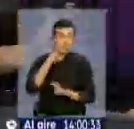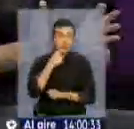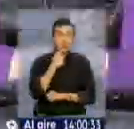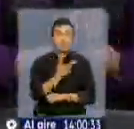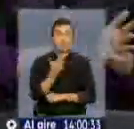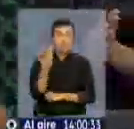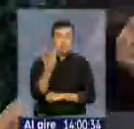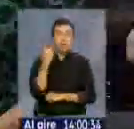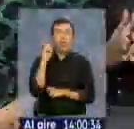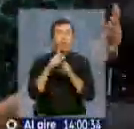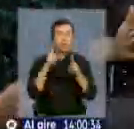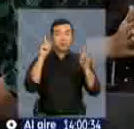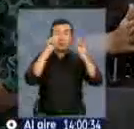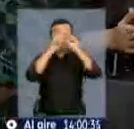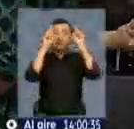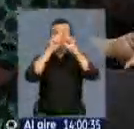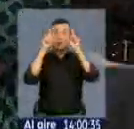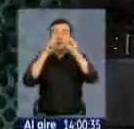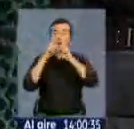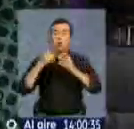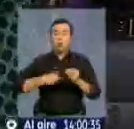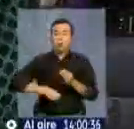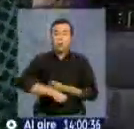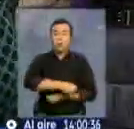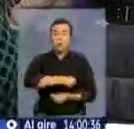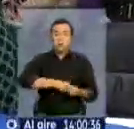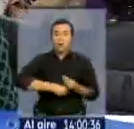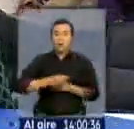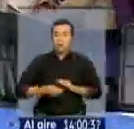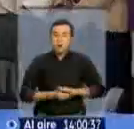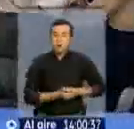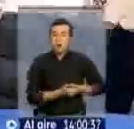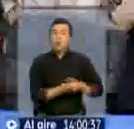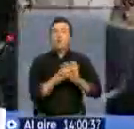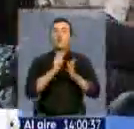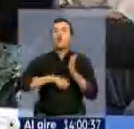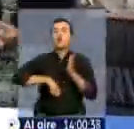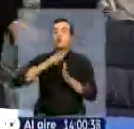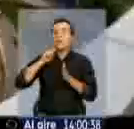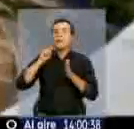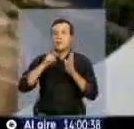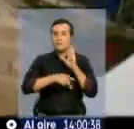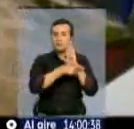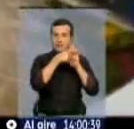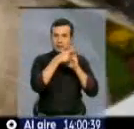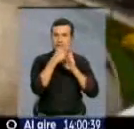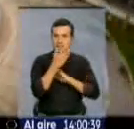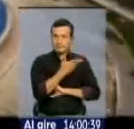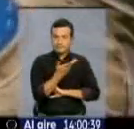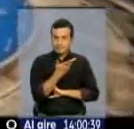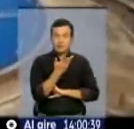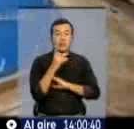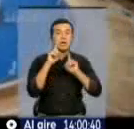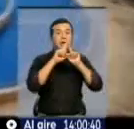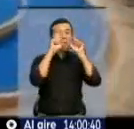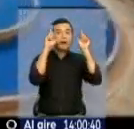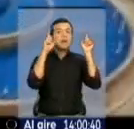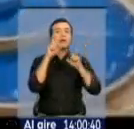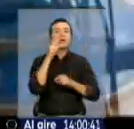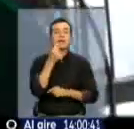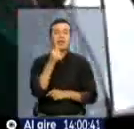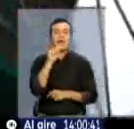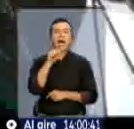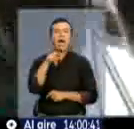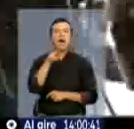se conformaron varias empresas offshore para triangular pagos que se recibieron de los contratos de la estatal petrolera. Una de las empresas identificadas fue Gea